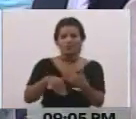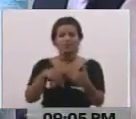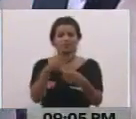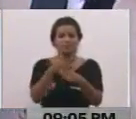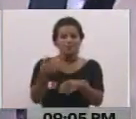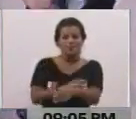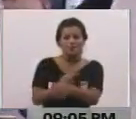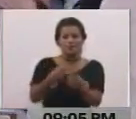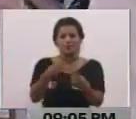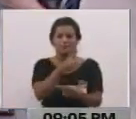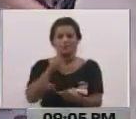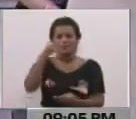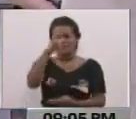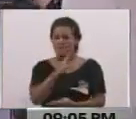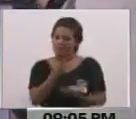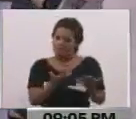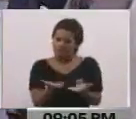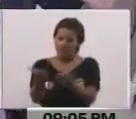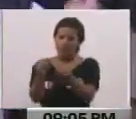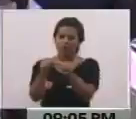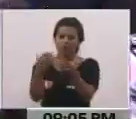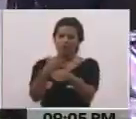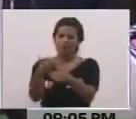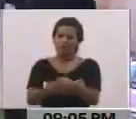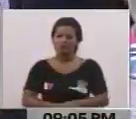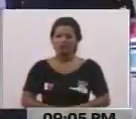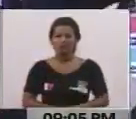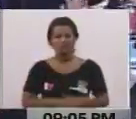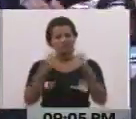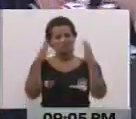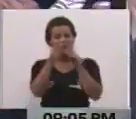Así bueno, es. Que Dios te bendiga. Un aplauso.